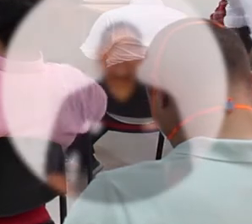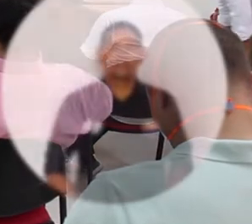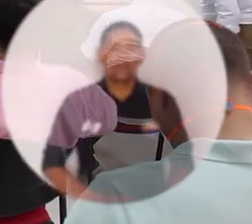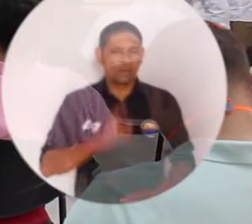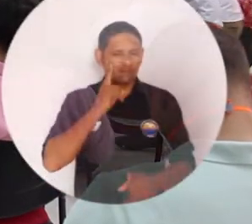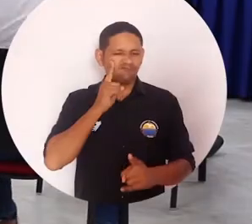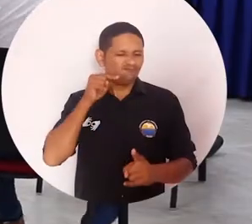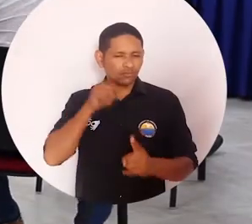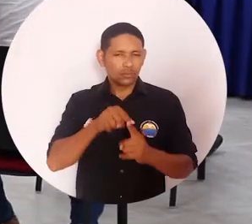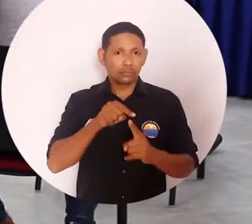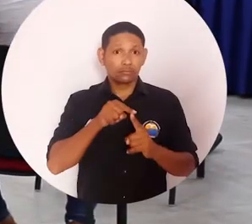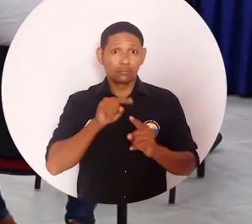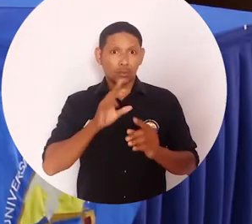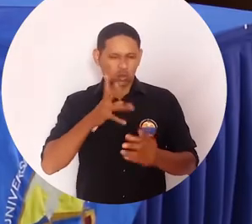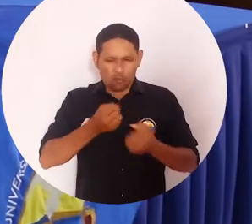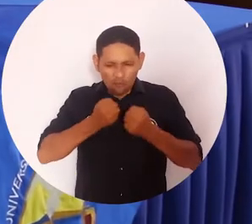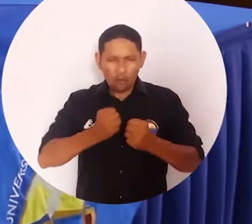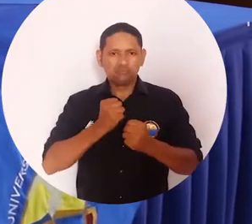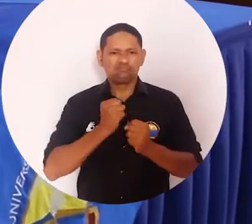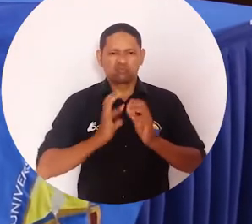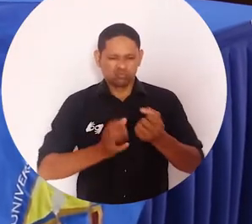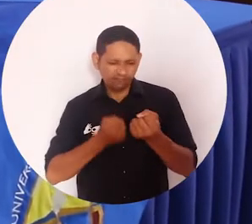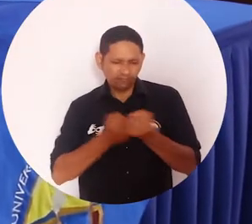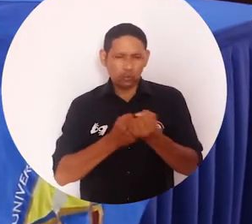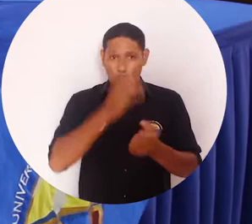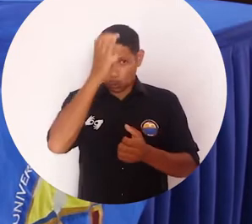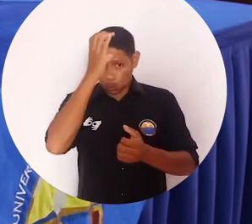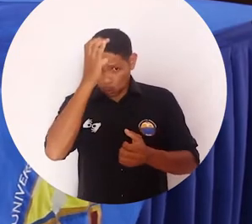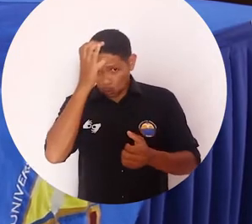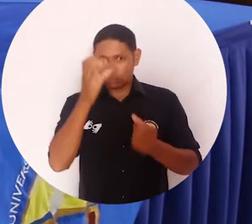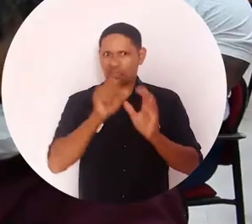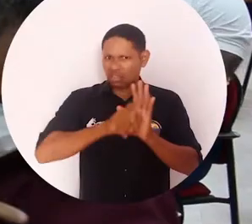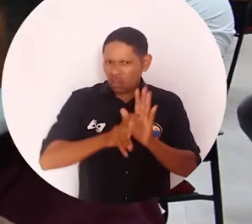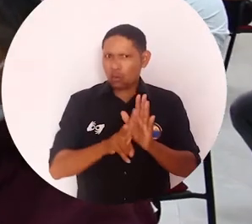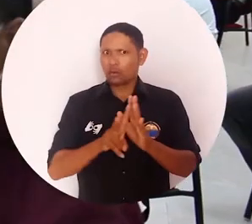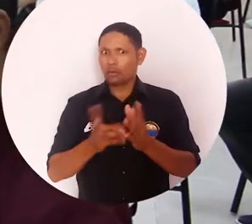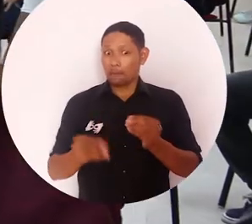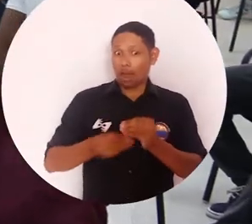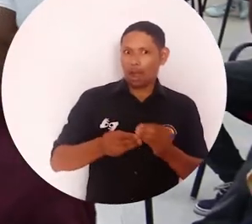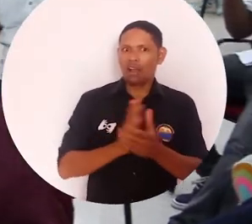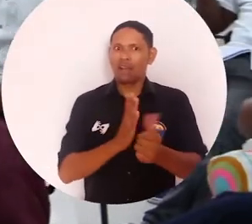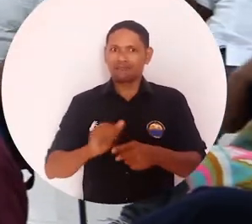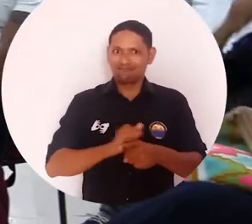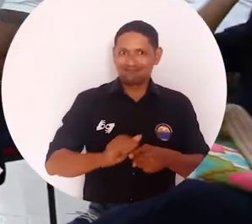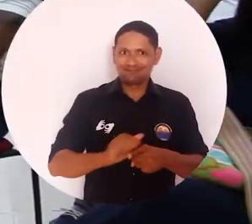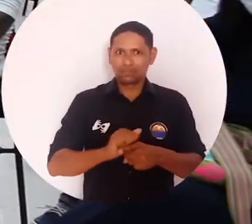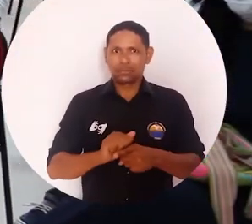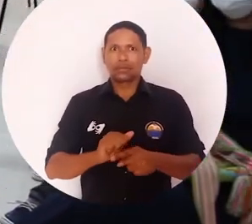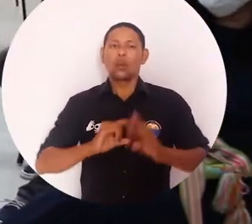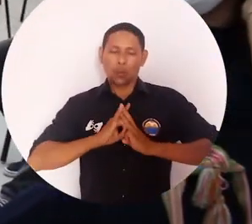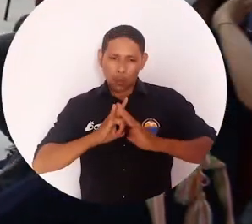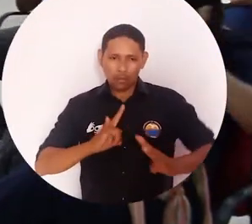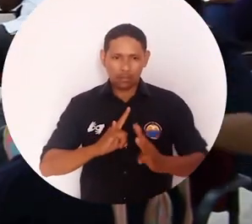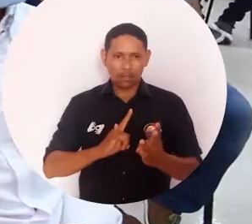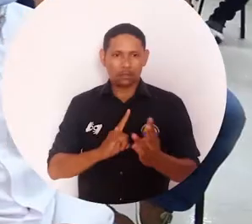con el objetivo de fortalecer los conocimientos teóricos como complemento de las habilidades prácticas, la Universidad del Magdalena capacitó y certificó